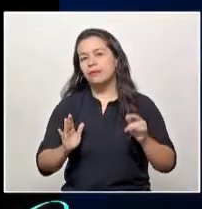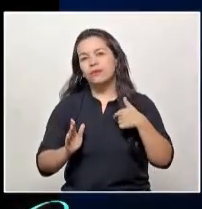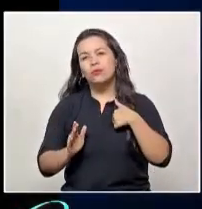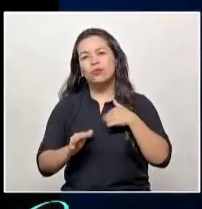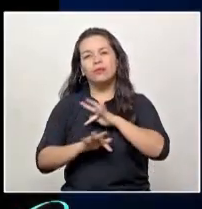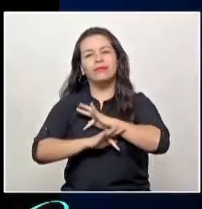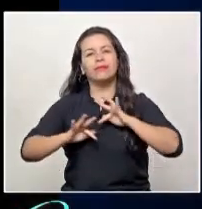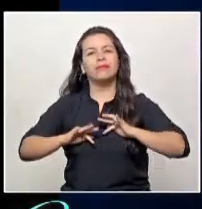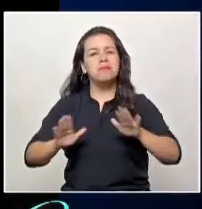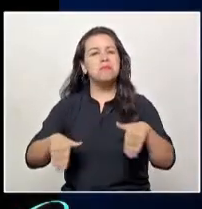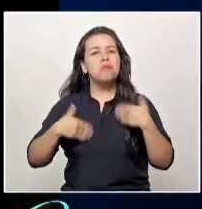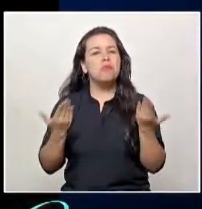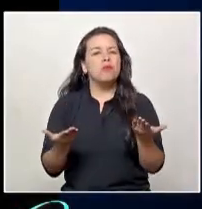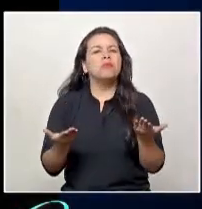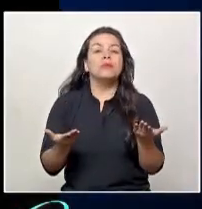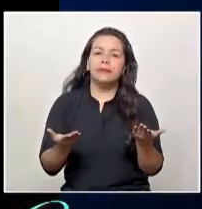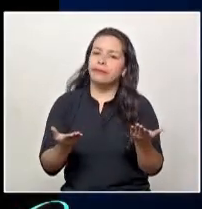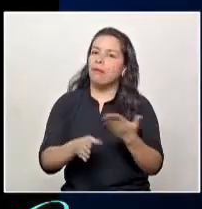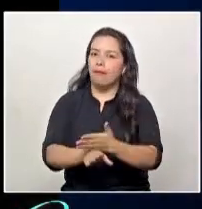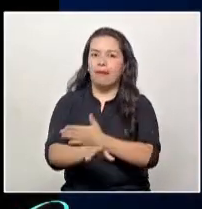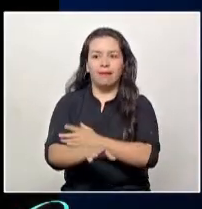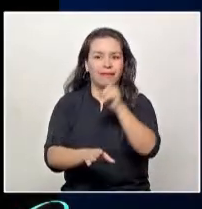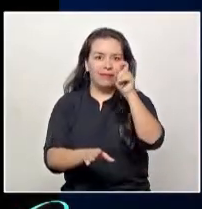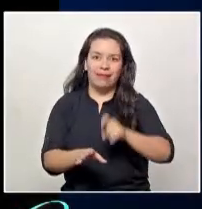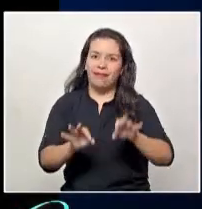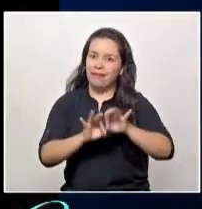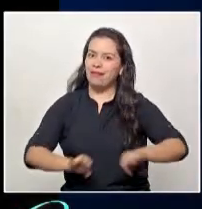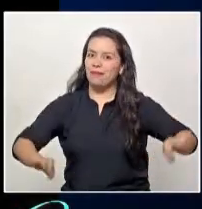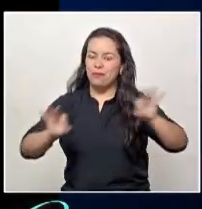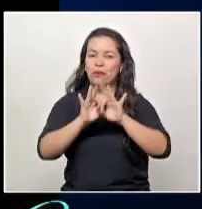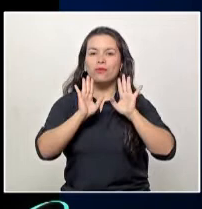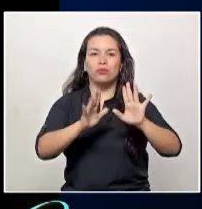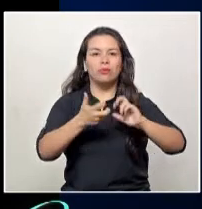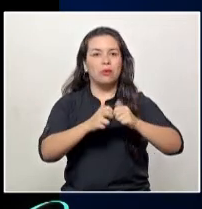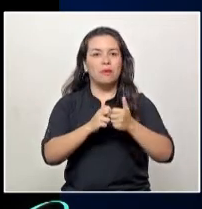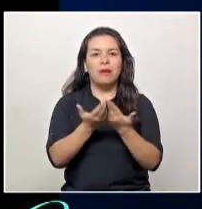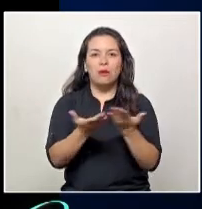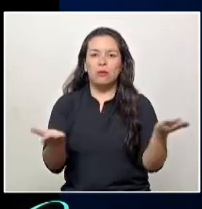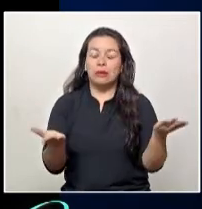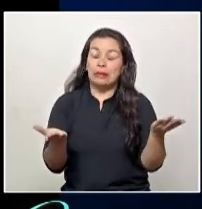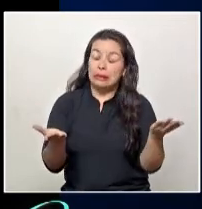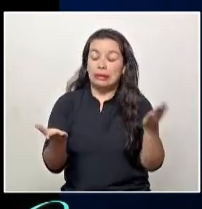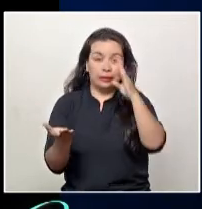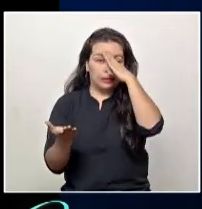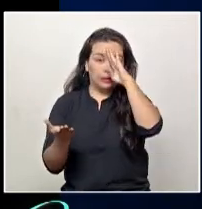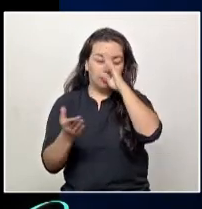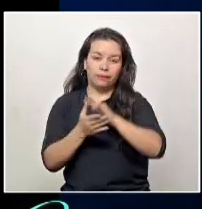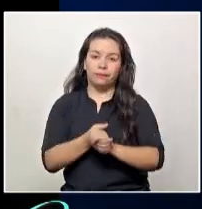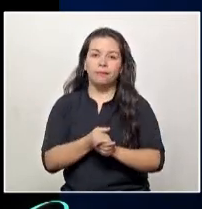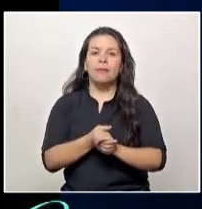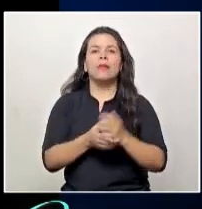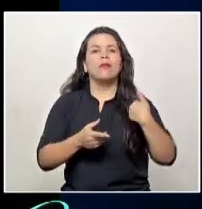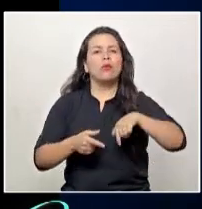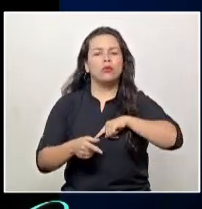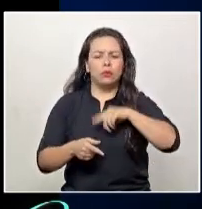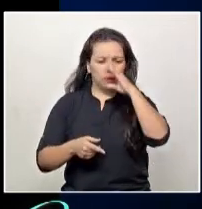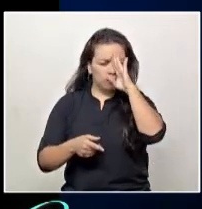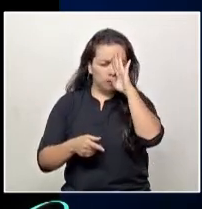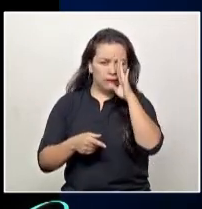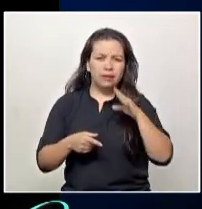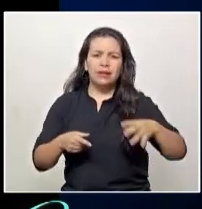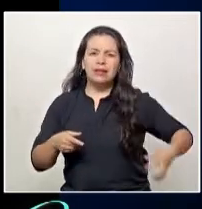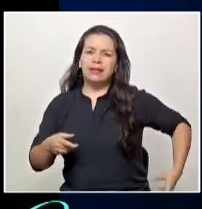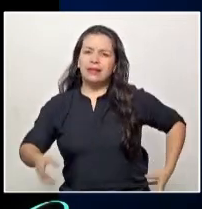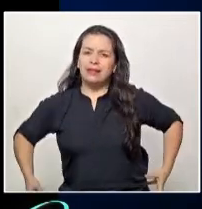nos vamos a hacer un tratamiento si no sabemos el origen del problema? Entonces ahí es donde nosotros empezamos a mirar. Esto del riñón lo que nos